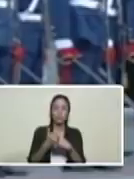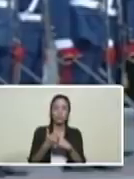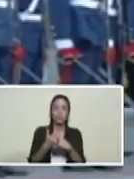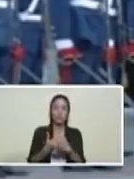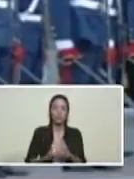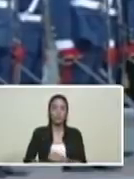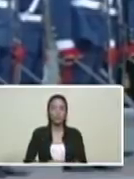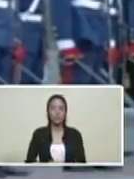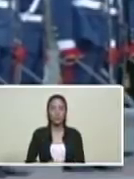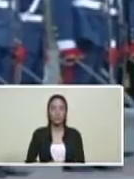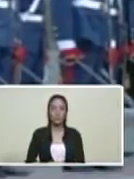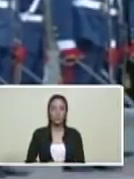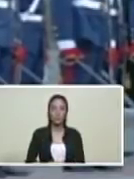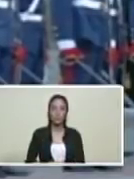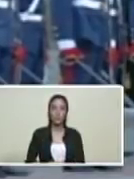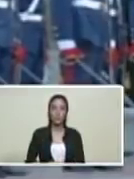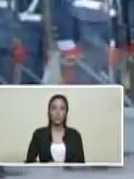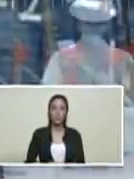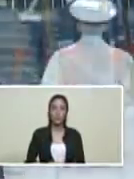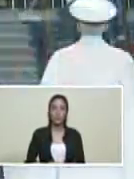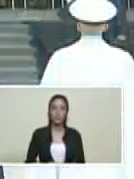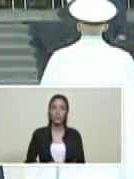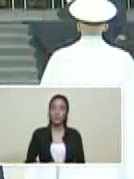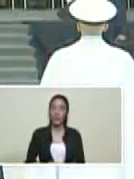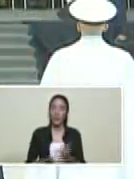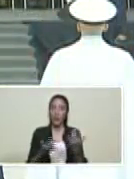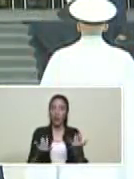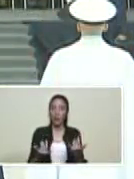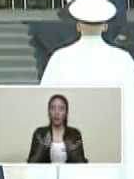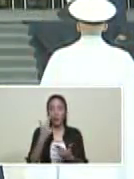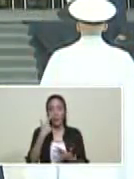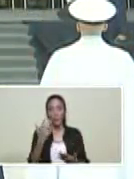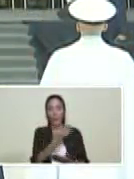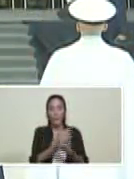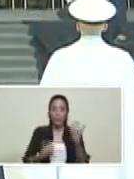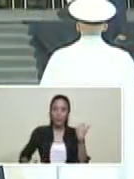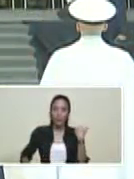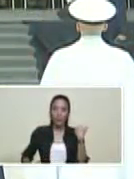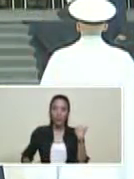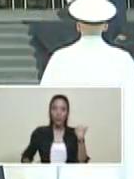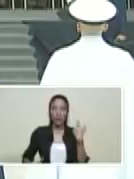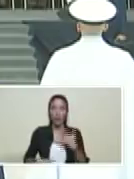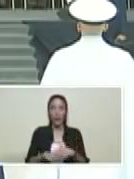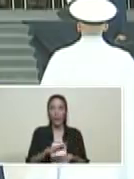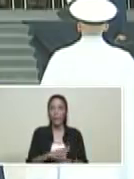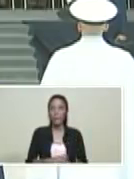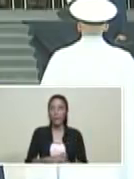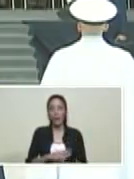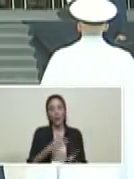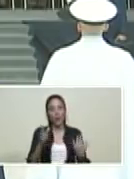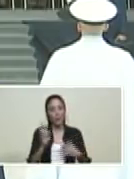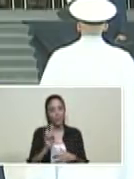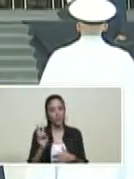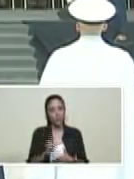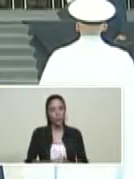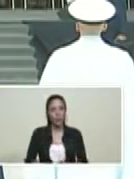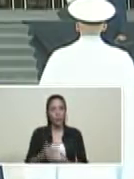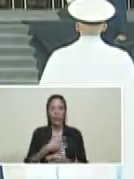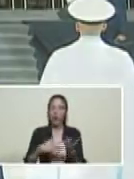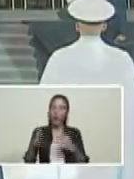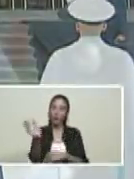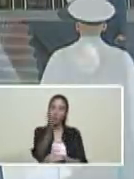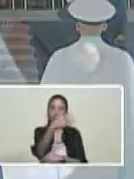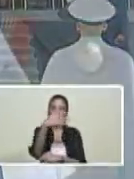ciernen sobre ella de comandante que el mismo estandarte que inventó exportaron bolívar